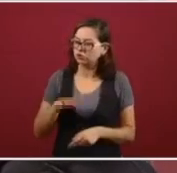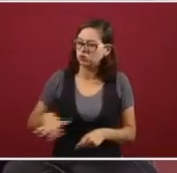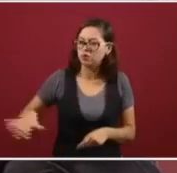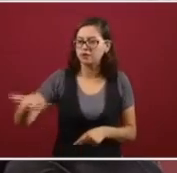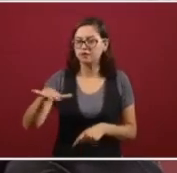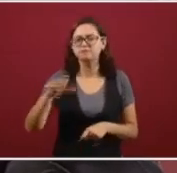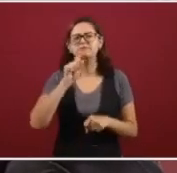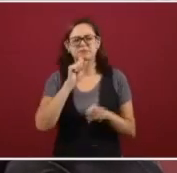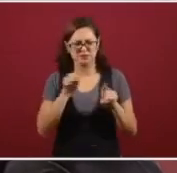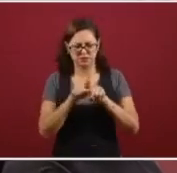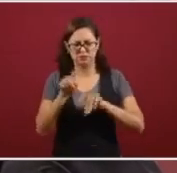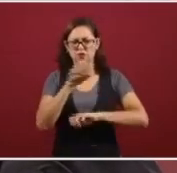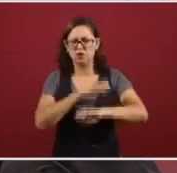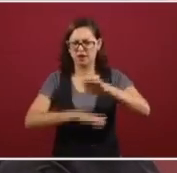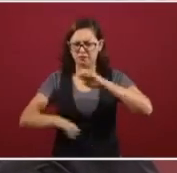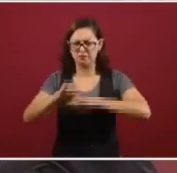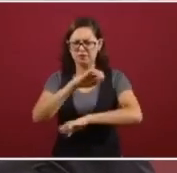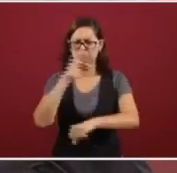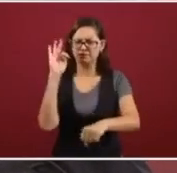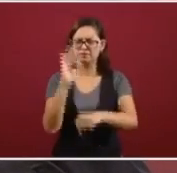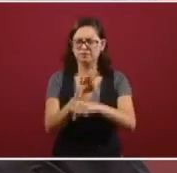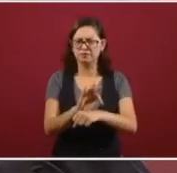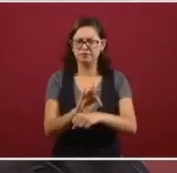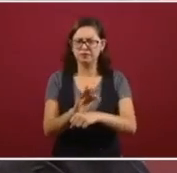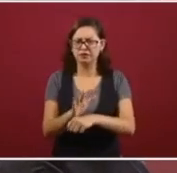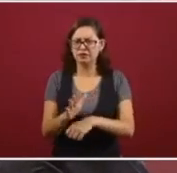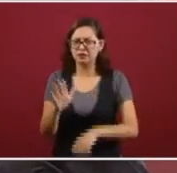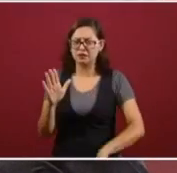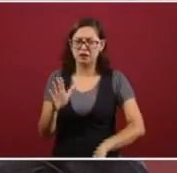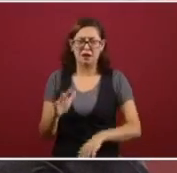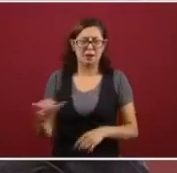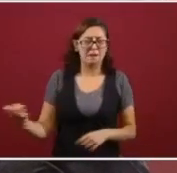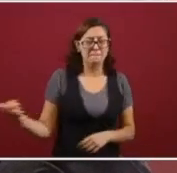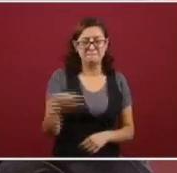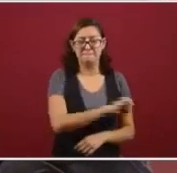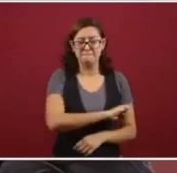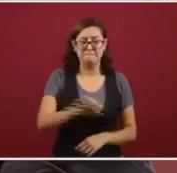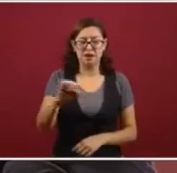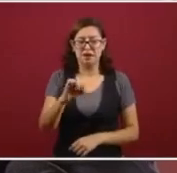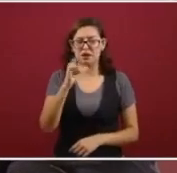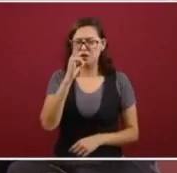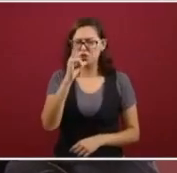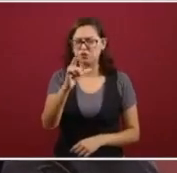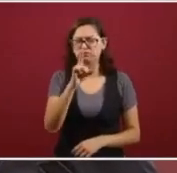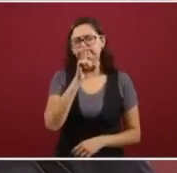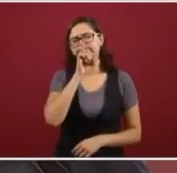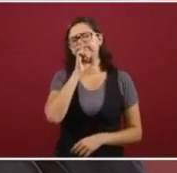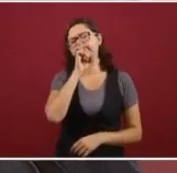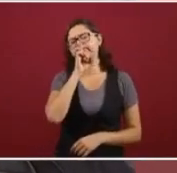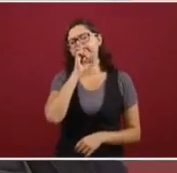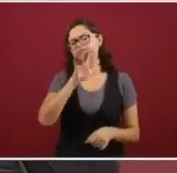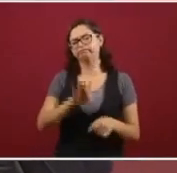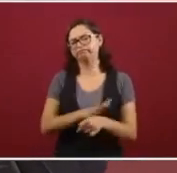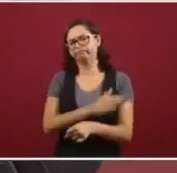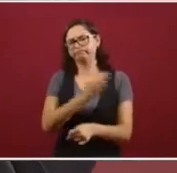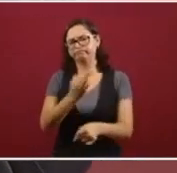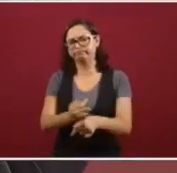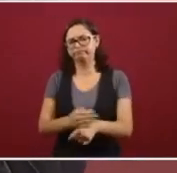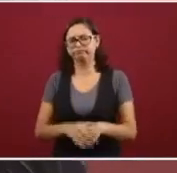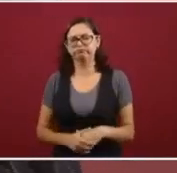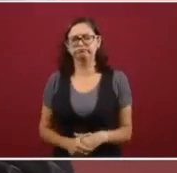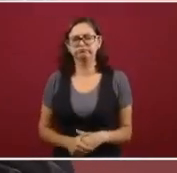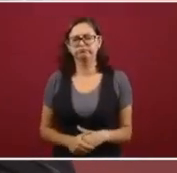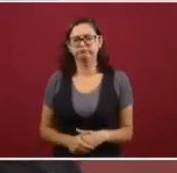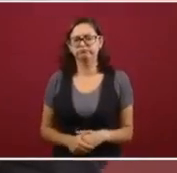El presidente Andrés Manuel López Obrador confirmó la creación de nuevas plantas generadoras de energía y el mantenimiento de las existentes